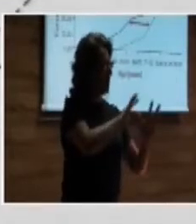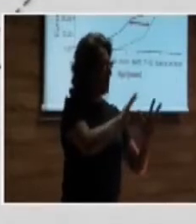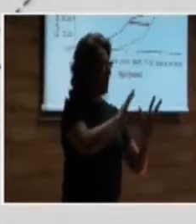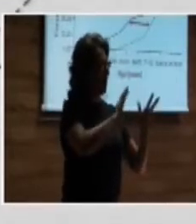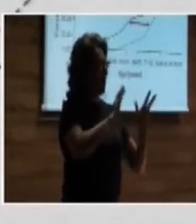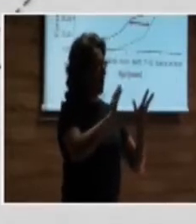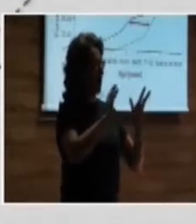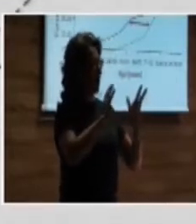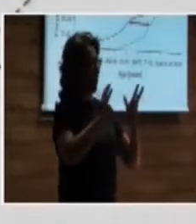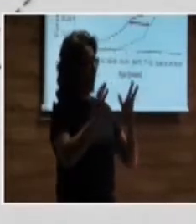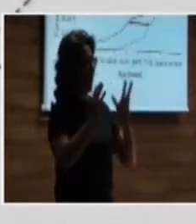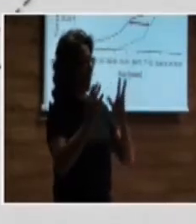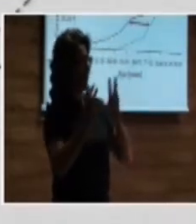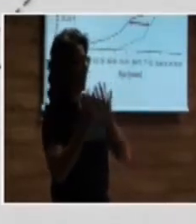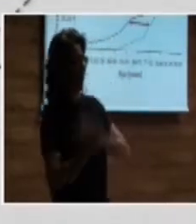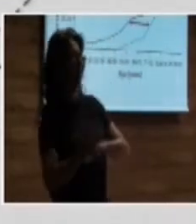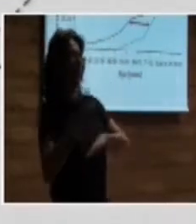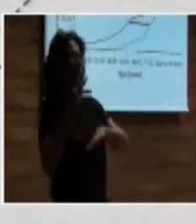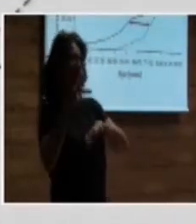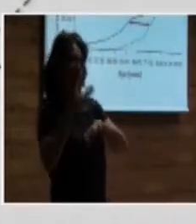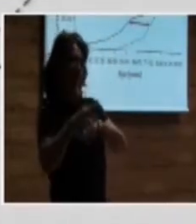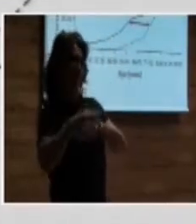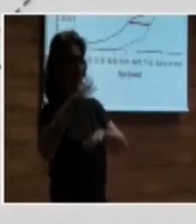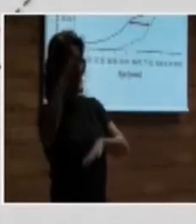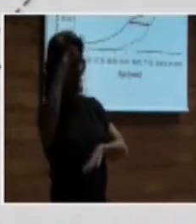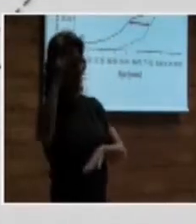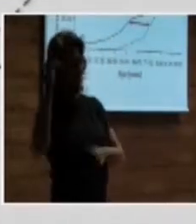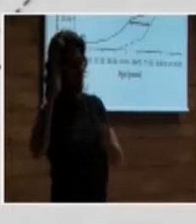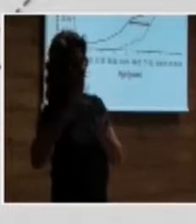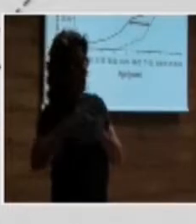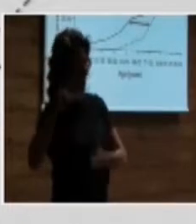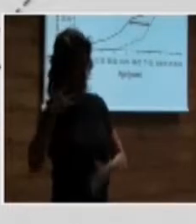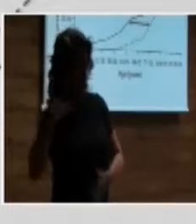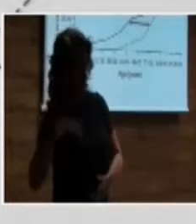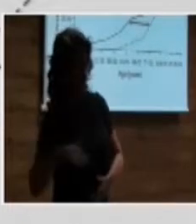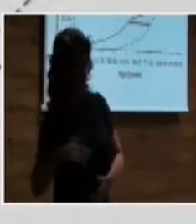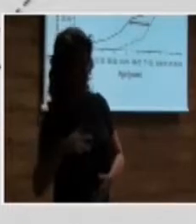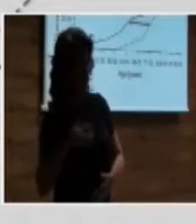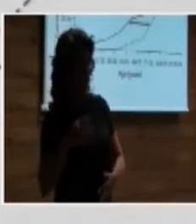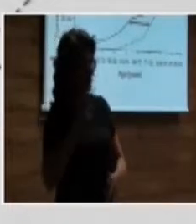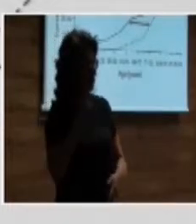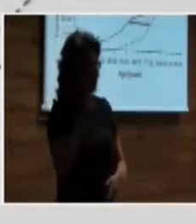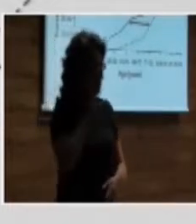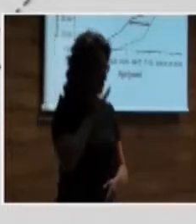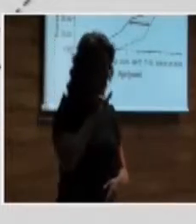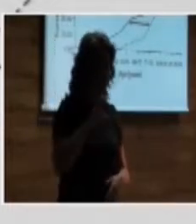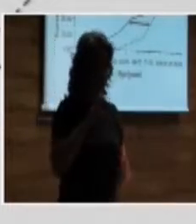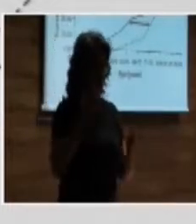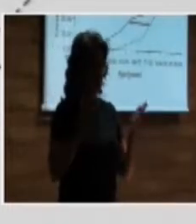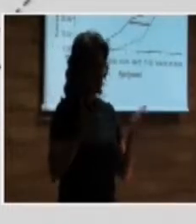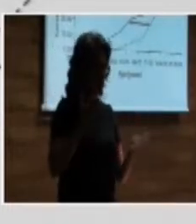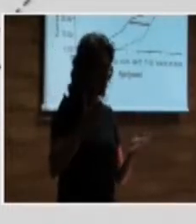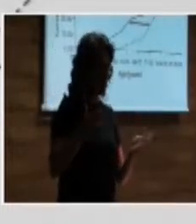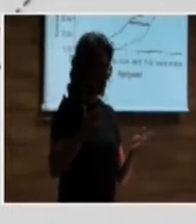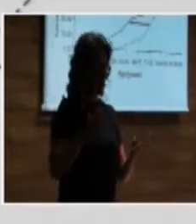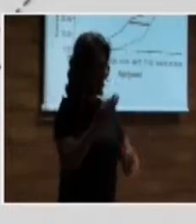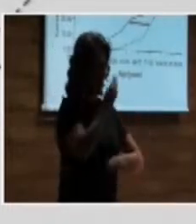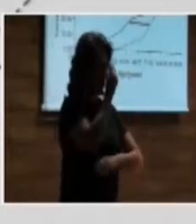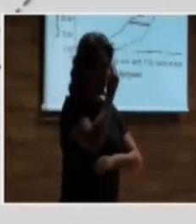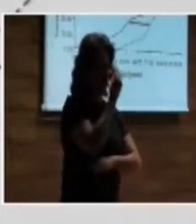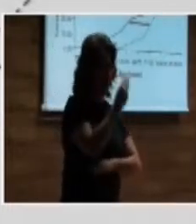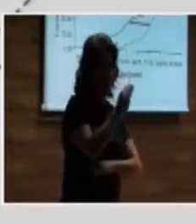pacientes con enfermedad de Alzheimer, y cómo observamos que personas jóvenes ya